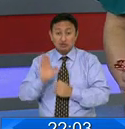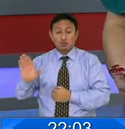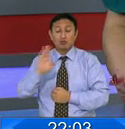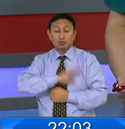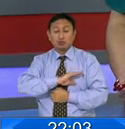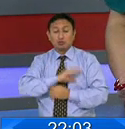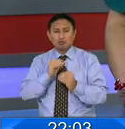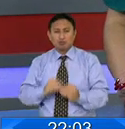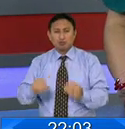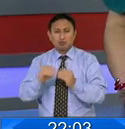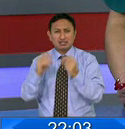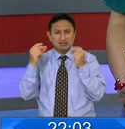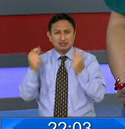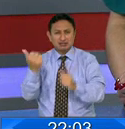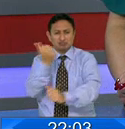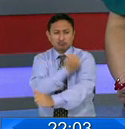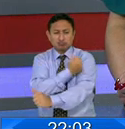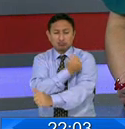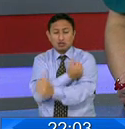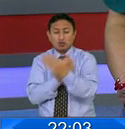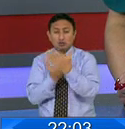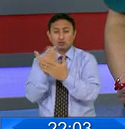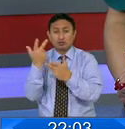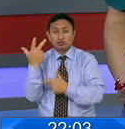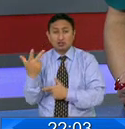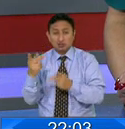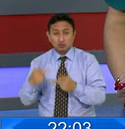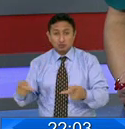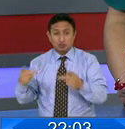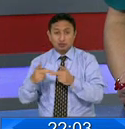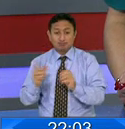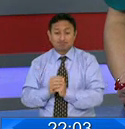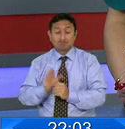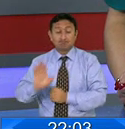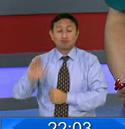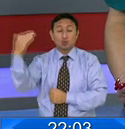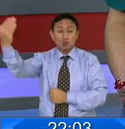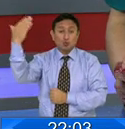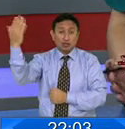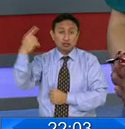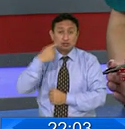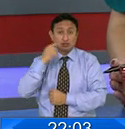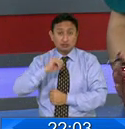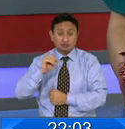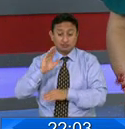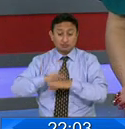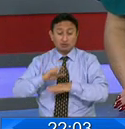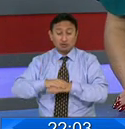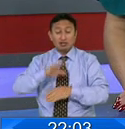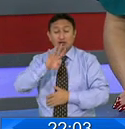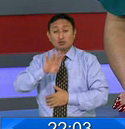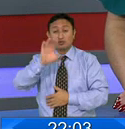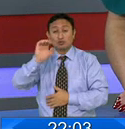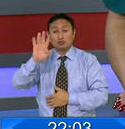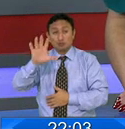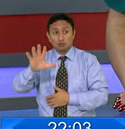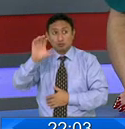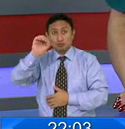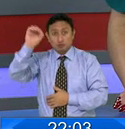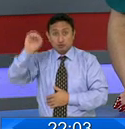intensificará la vacunación con 3 puntos nuevos. La alcaldesa Cintia Viteri anunció que debido al 45%